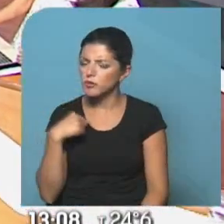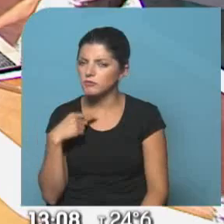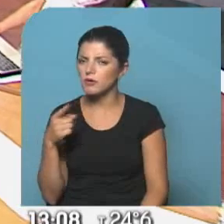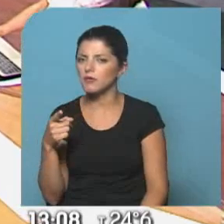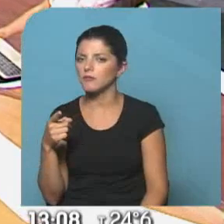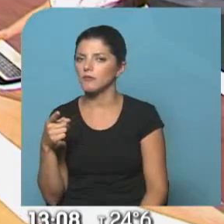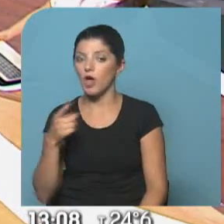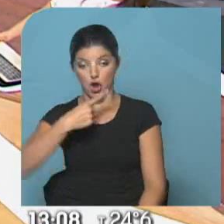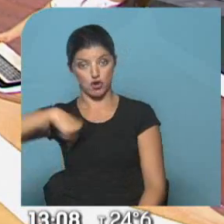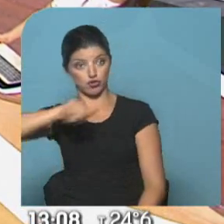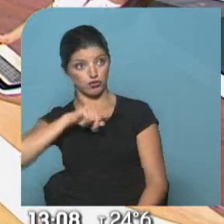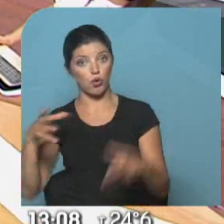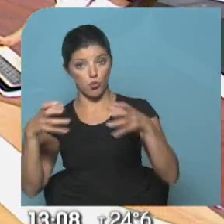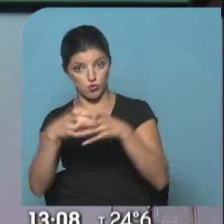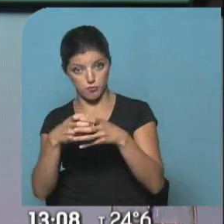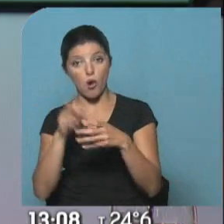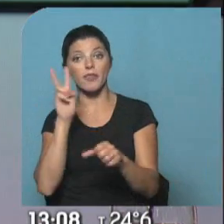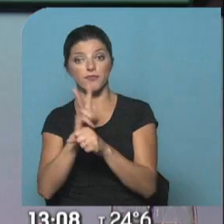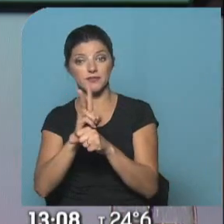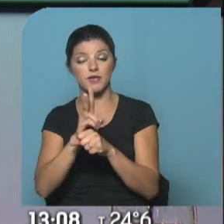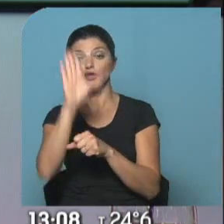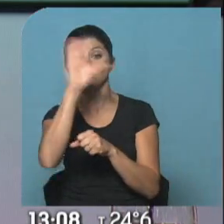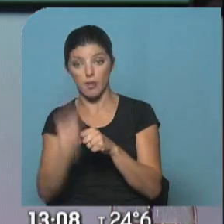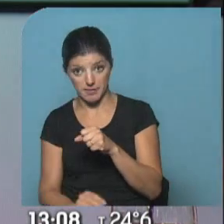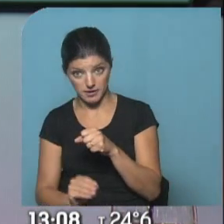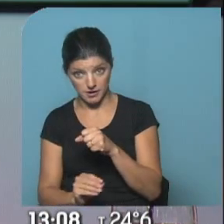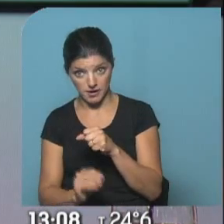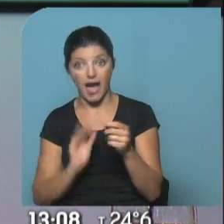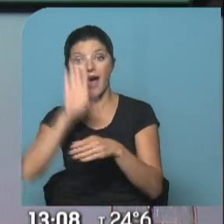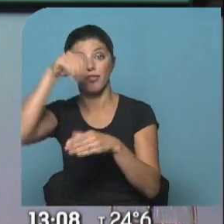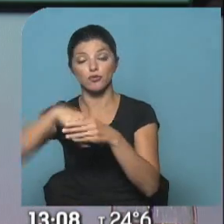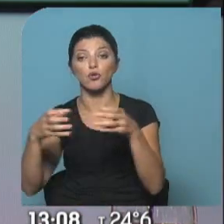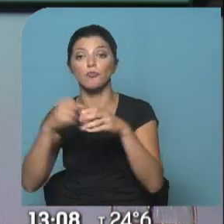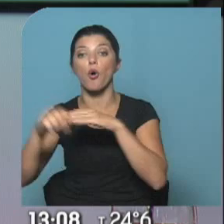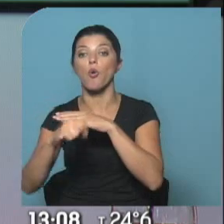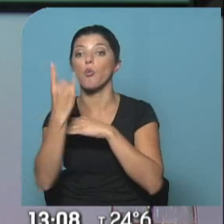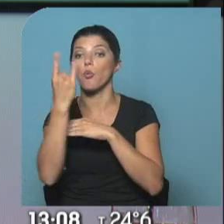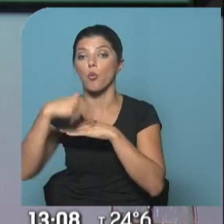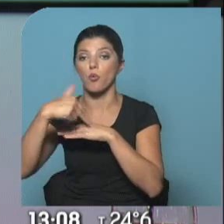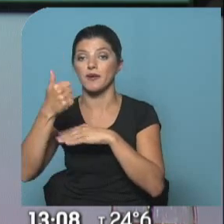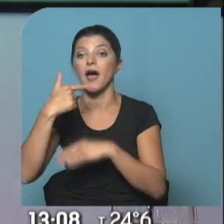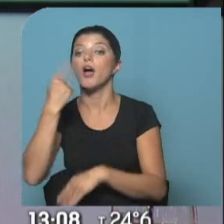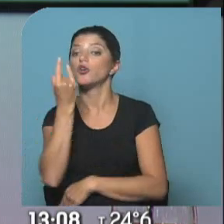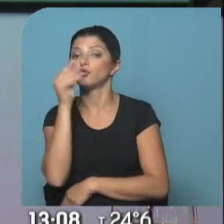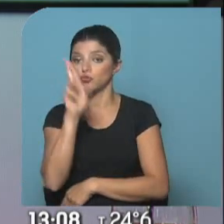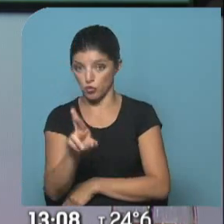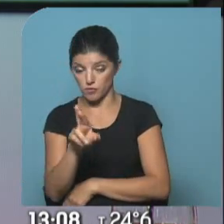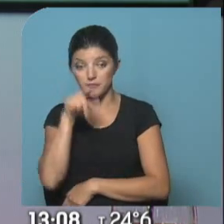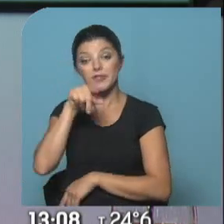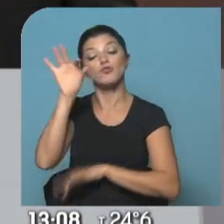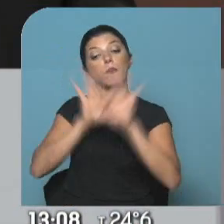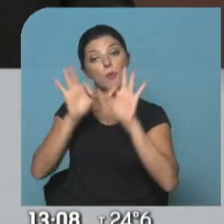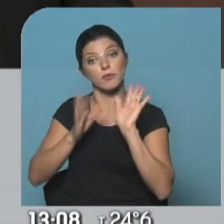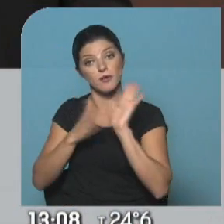nosotros tenemos un Consejo de Defensa Sudamericano dentro de la organización de UNASUR, y las propuestas que ellos llevaban a cabo como propuestas